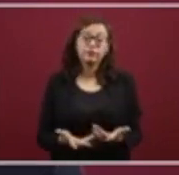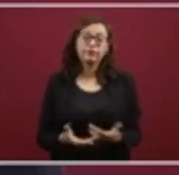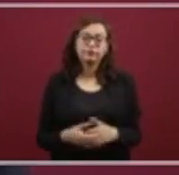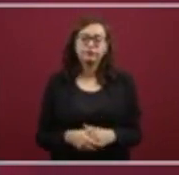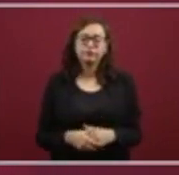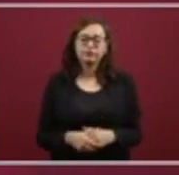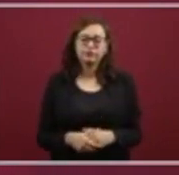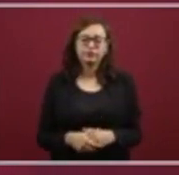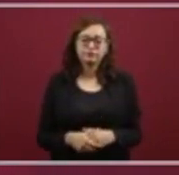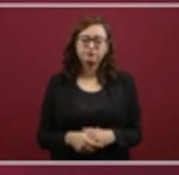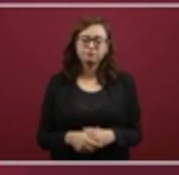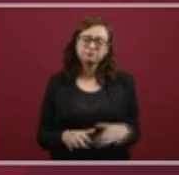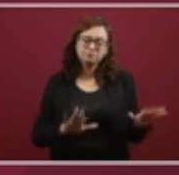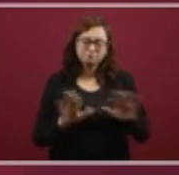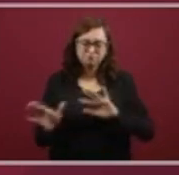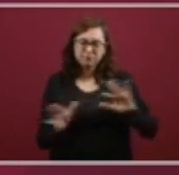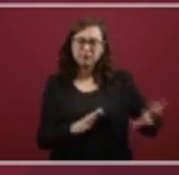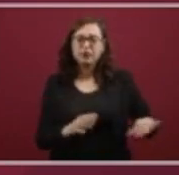gente pobre